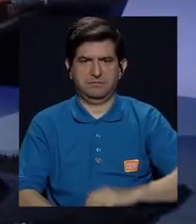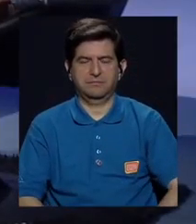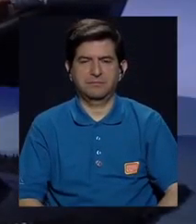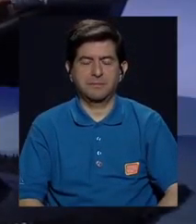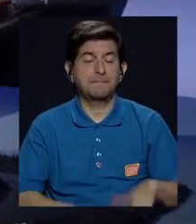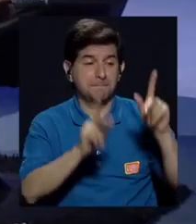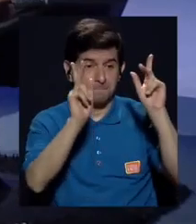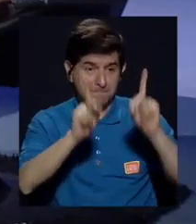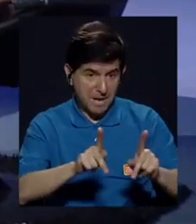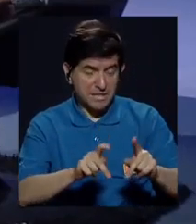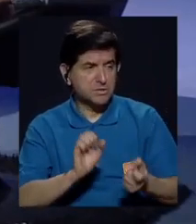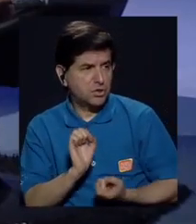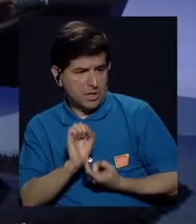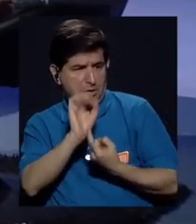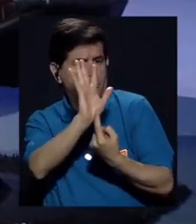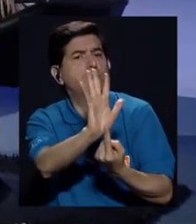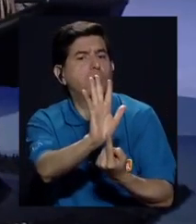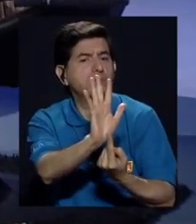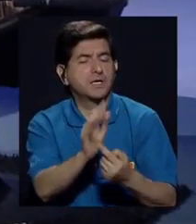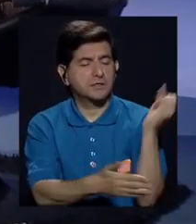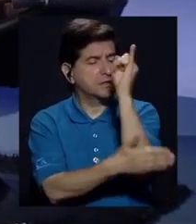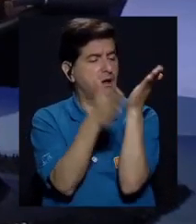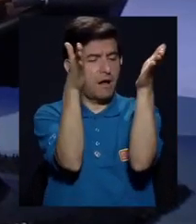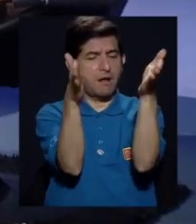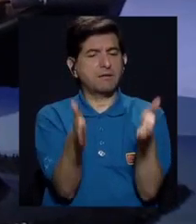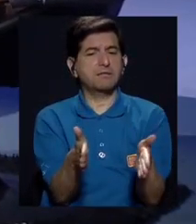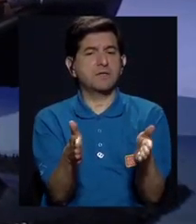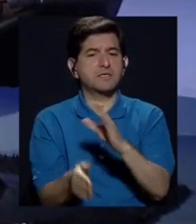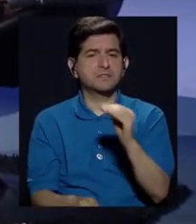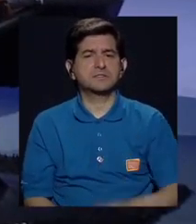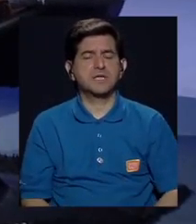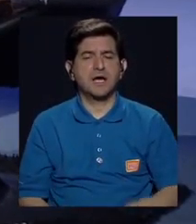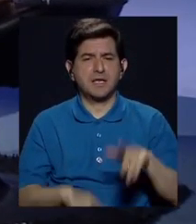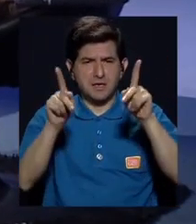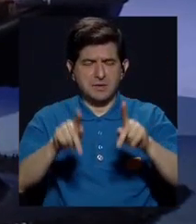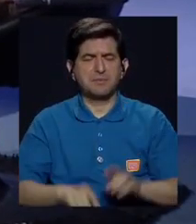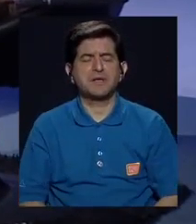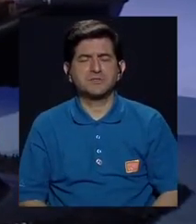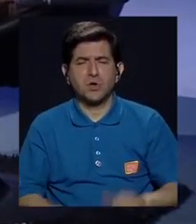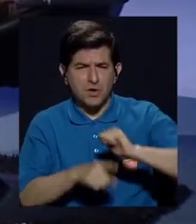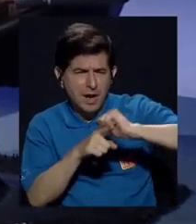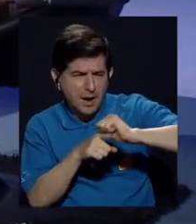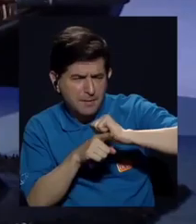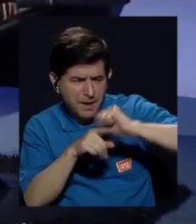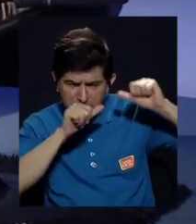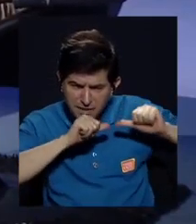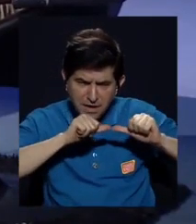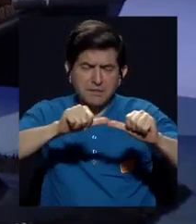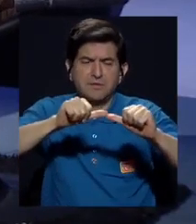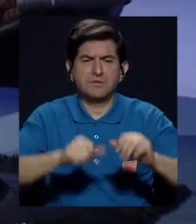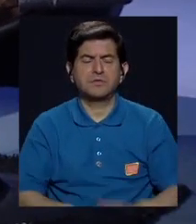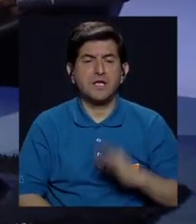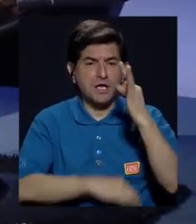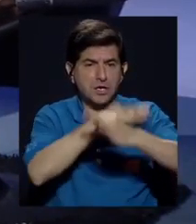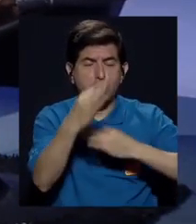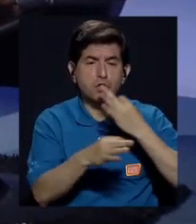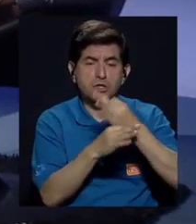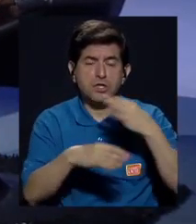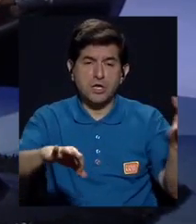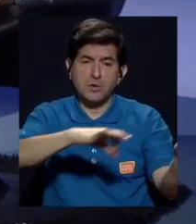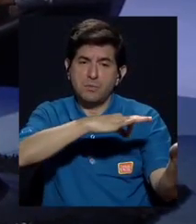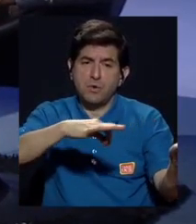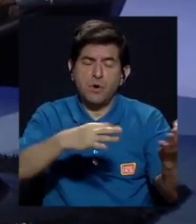Para una persona que se proyecta como un artista y como un concertista, la clase de violín que tenga es